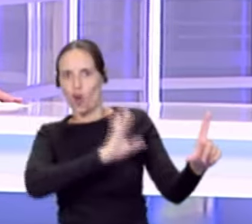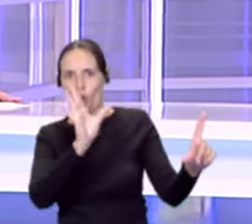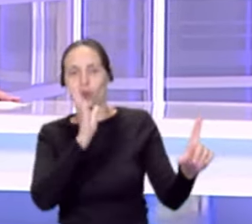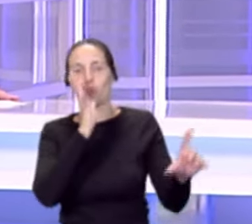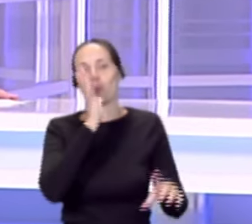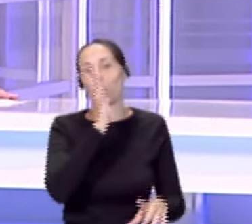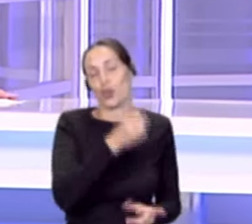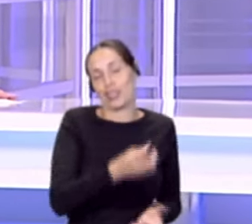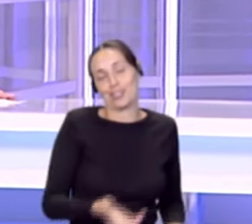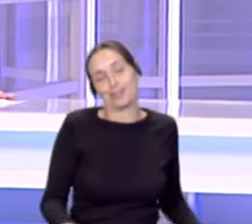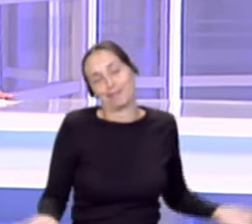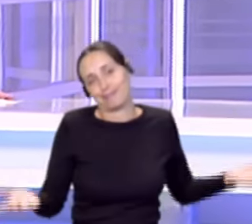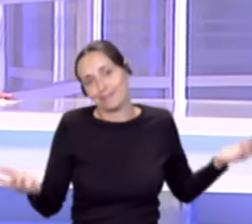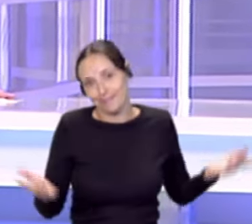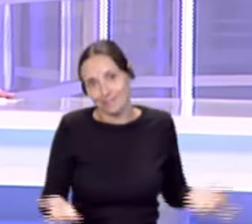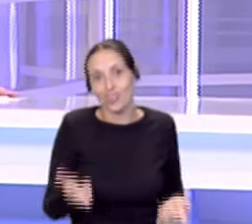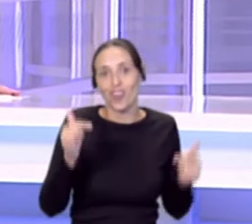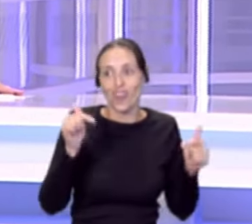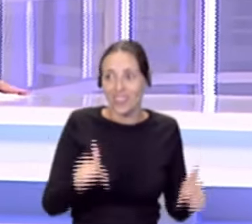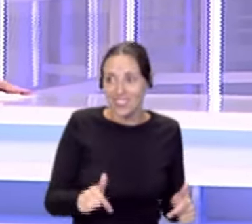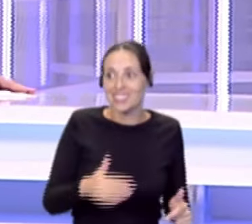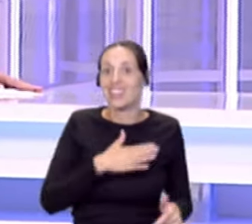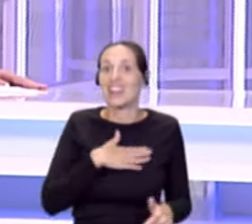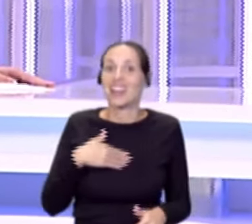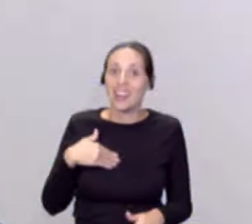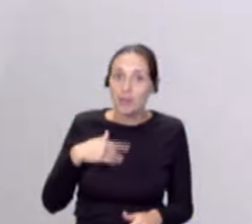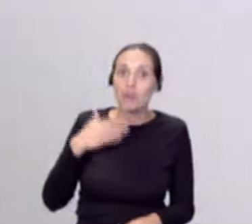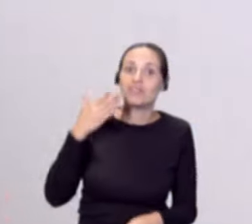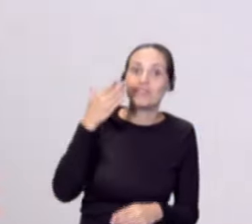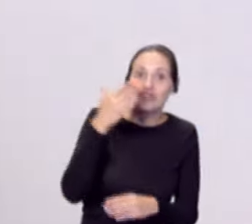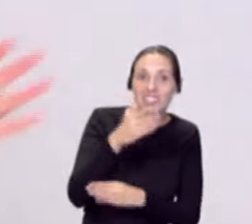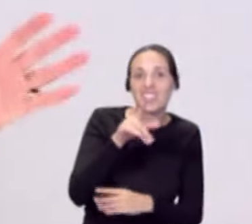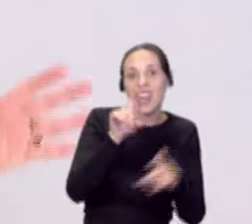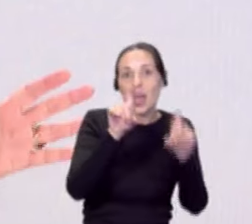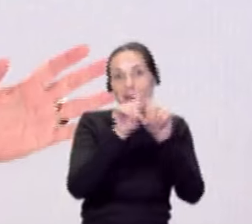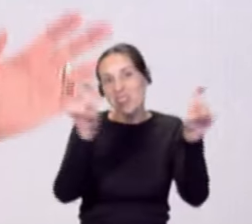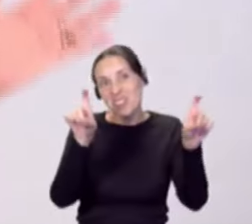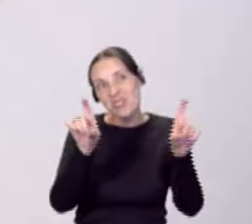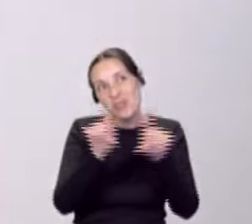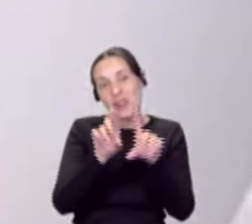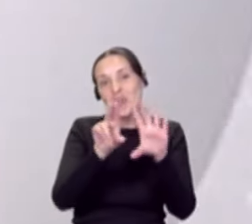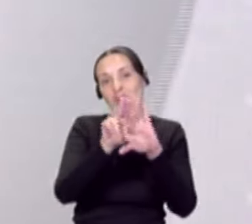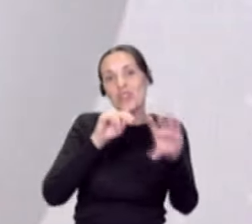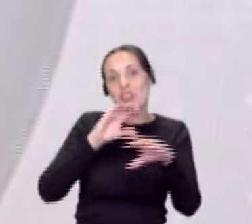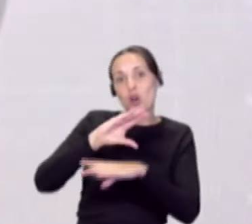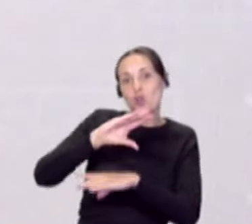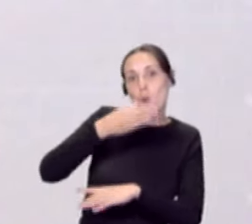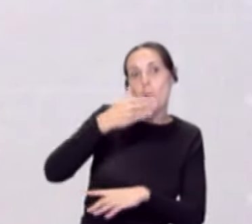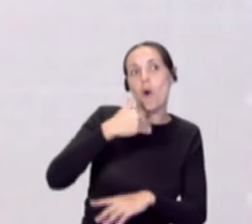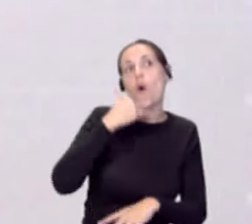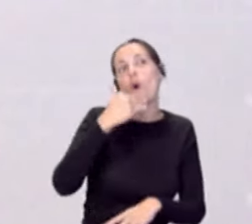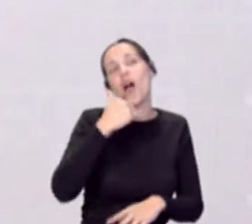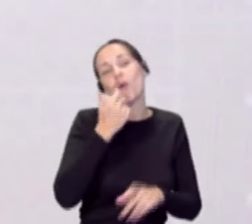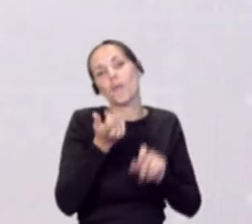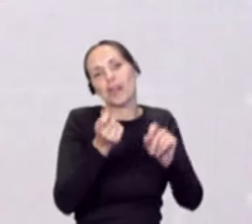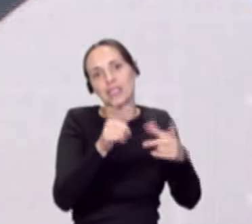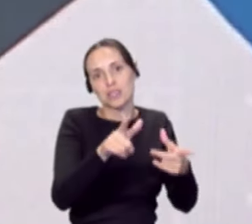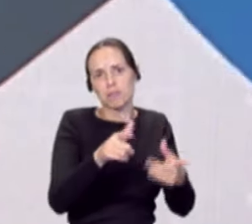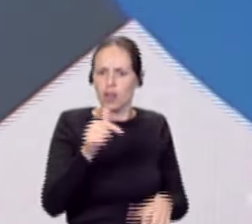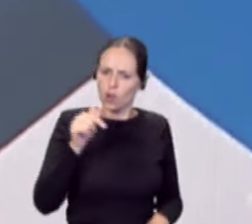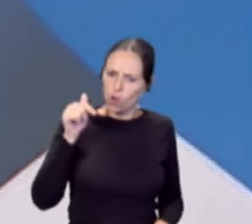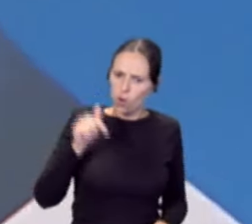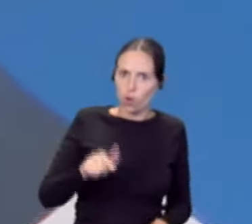pues nosotros, como ya sabes, hemos decidido estar allí en ese, bueno, videoclub. Por lo menos quedan algunos restos. Pero hoy en día hay una